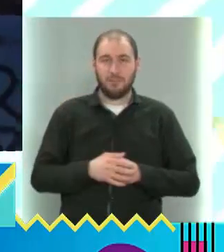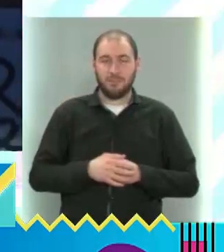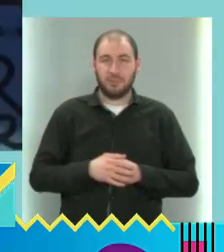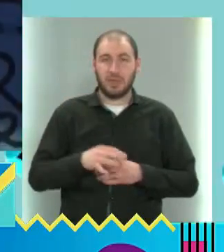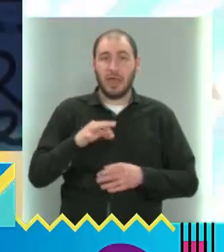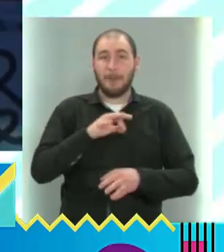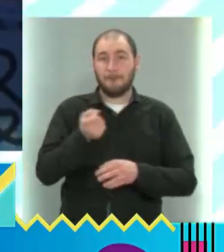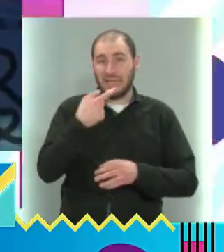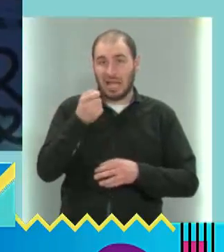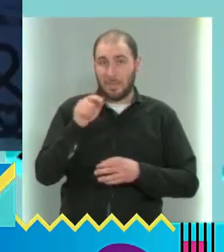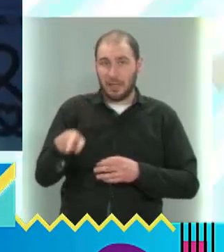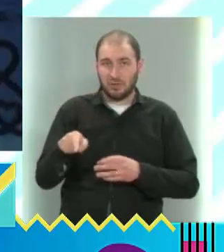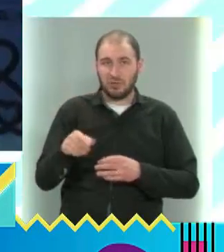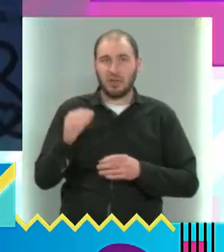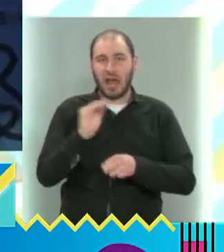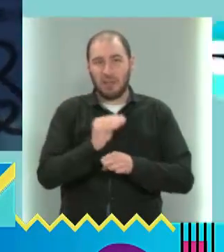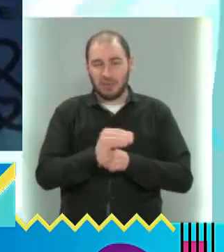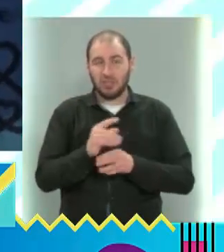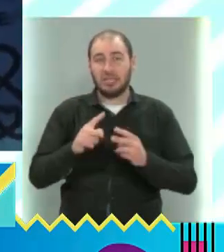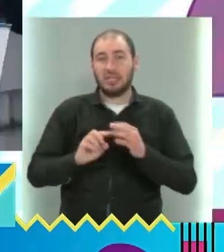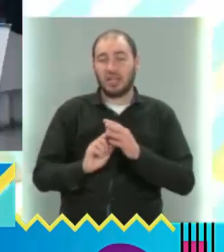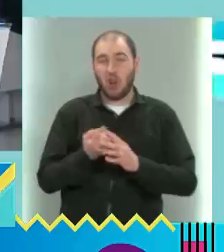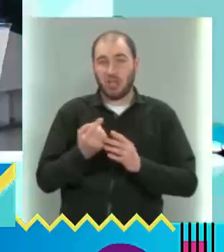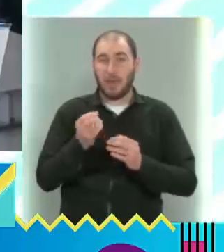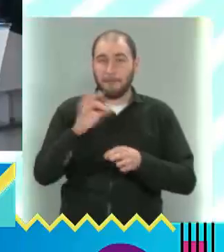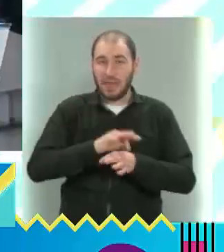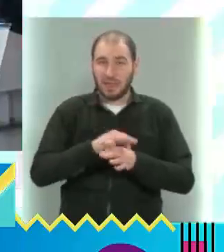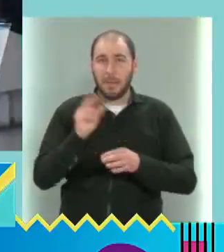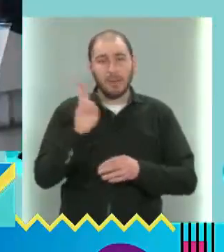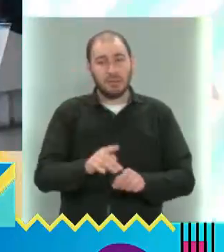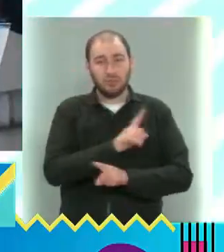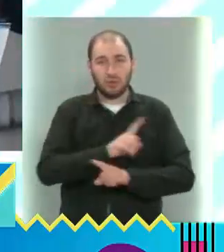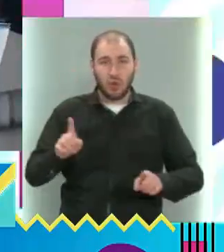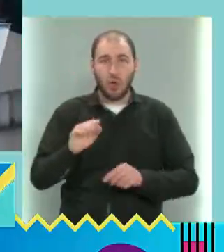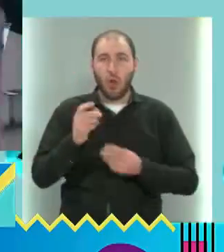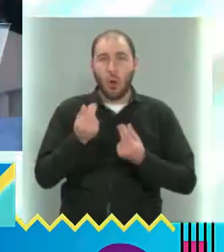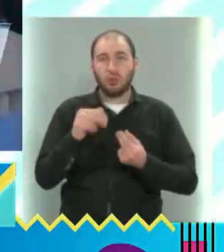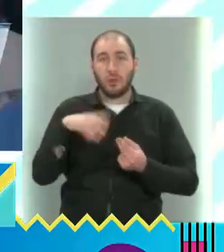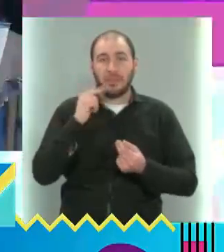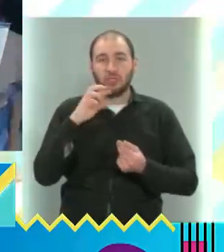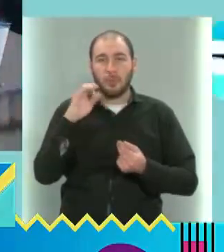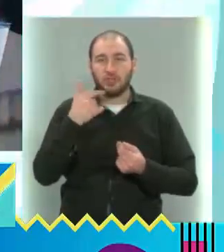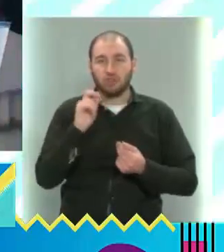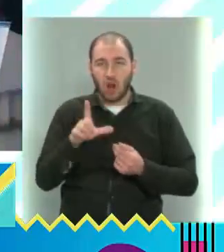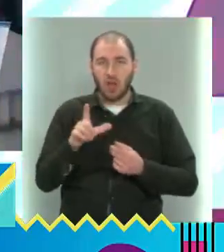de Medicamentos, Alimentos y Tecnología Médica no ha autorizado el uso de misoprostol con estos fines. De